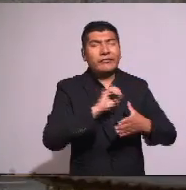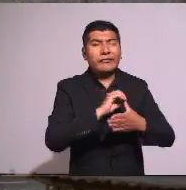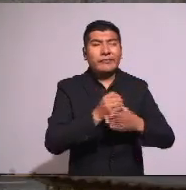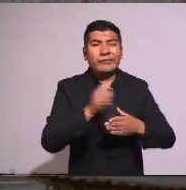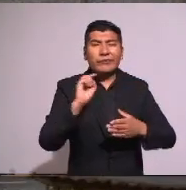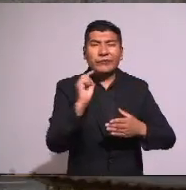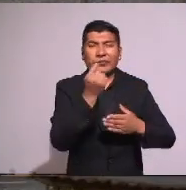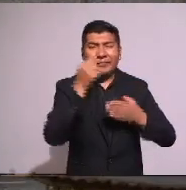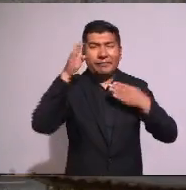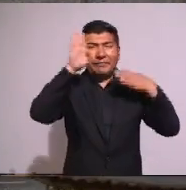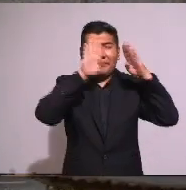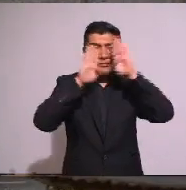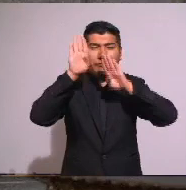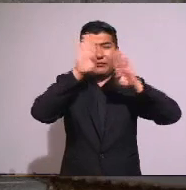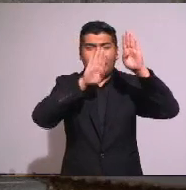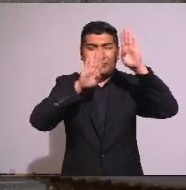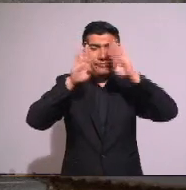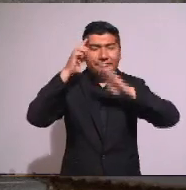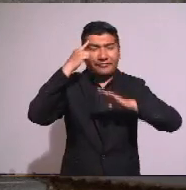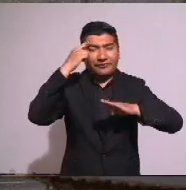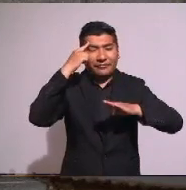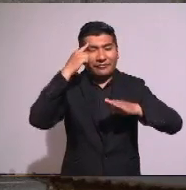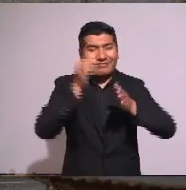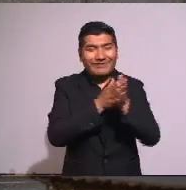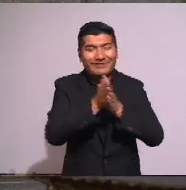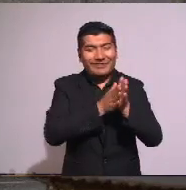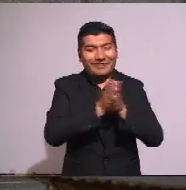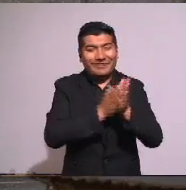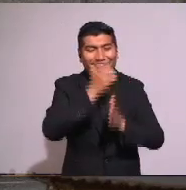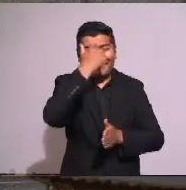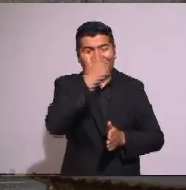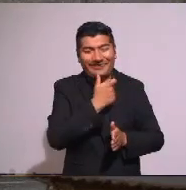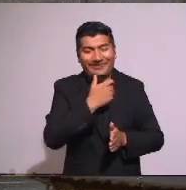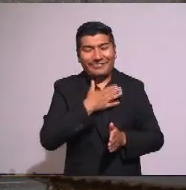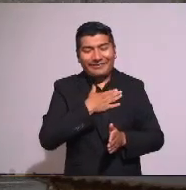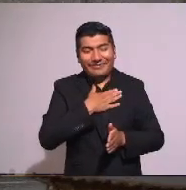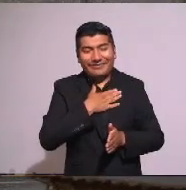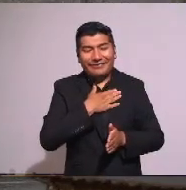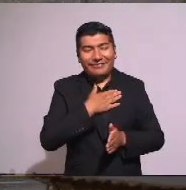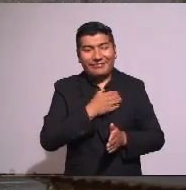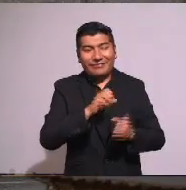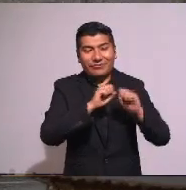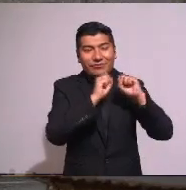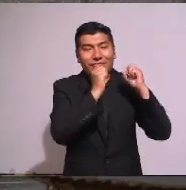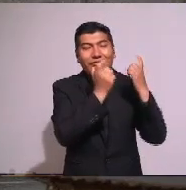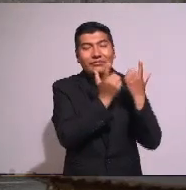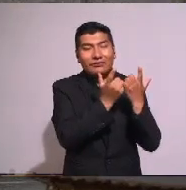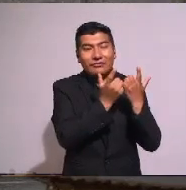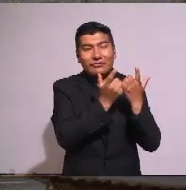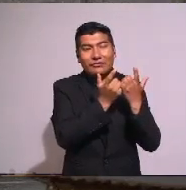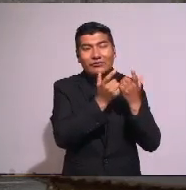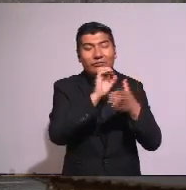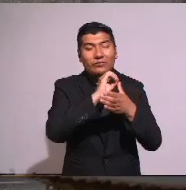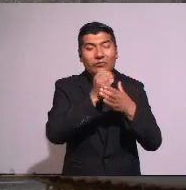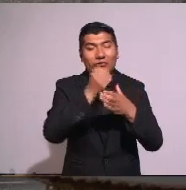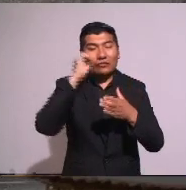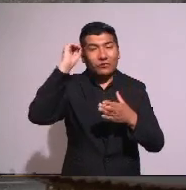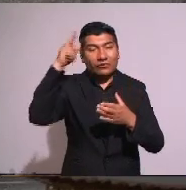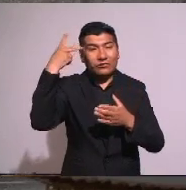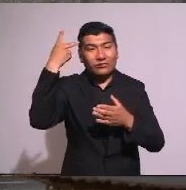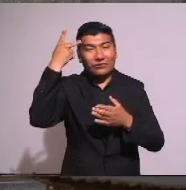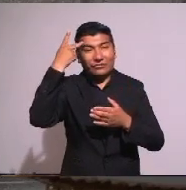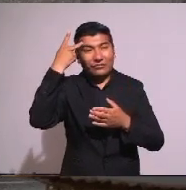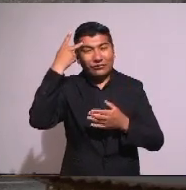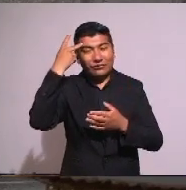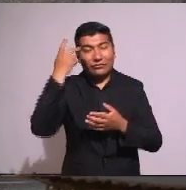simplemente preocupados por intereses personales de carácter social o político.